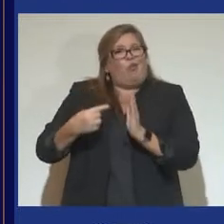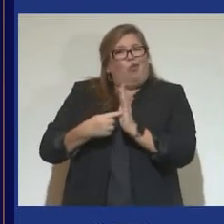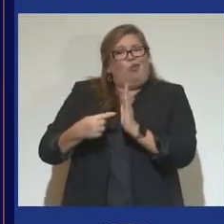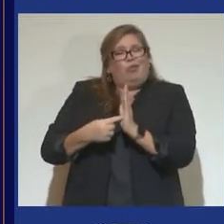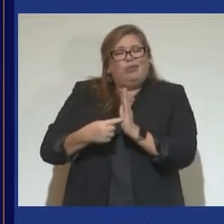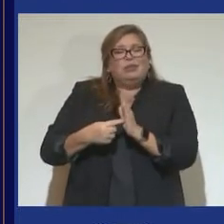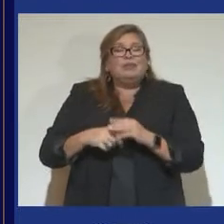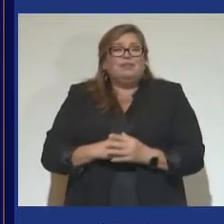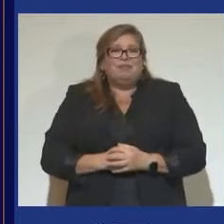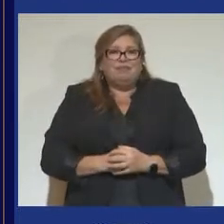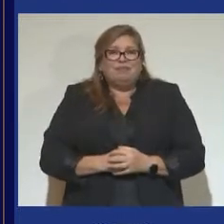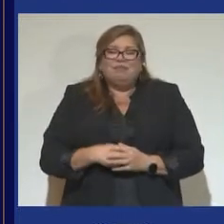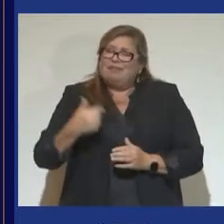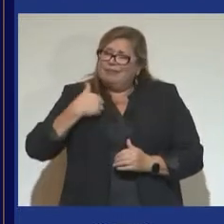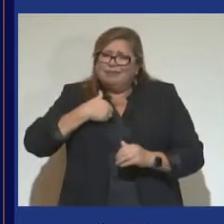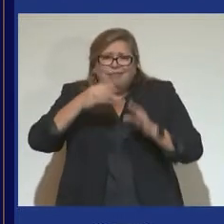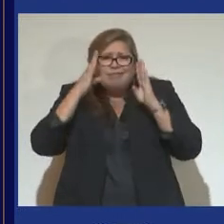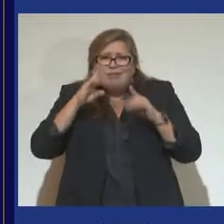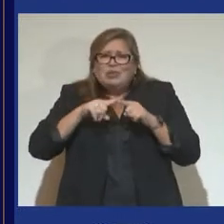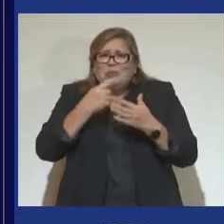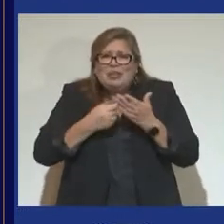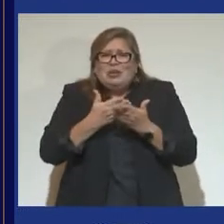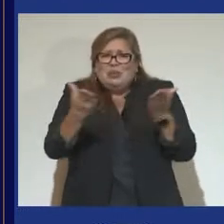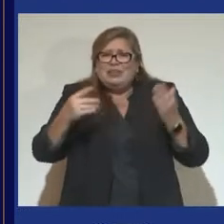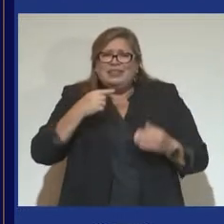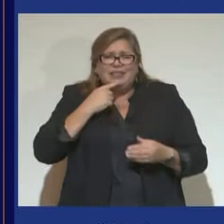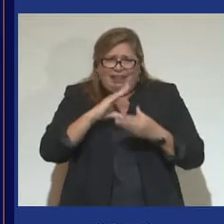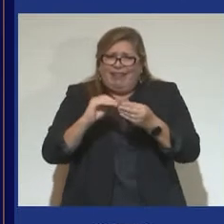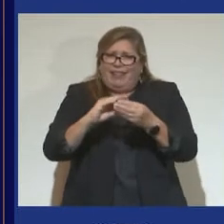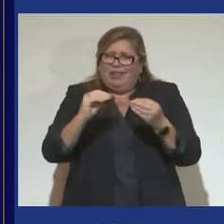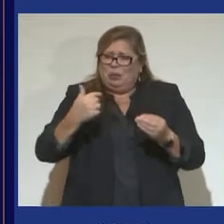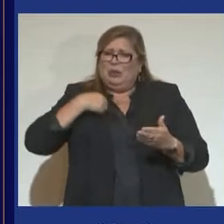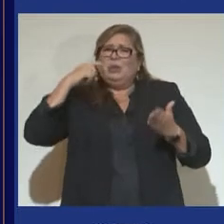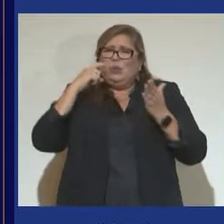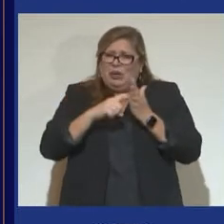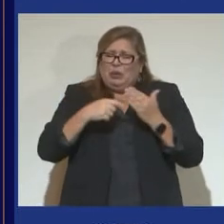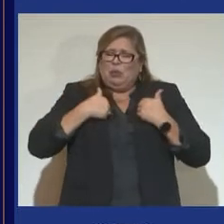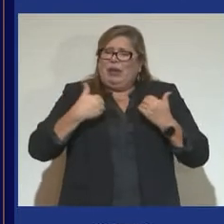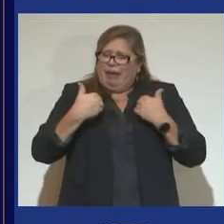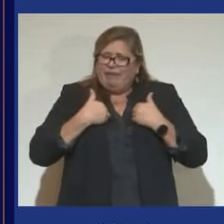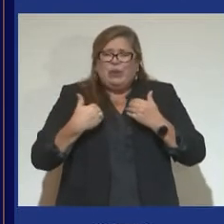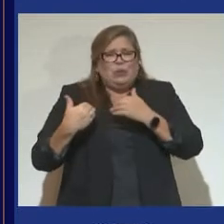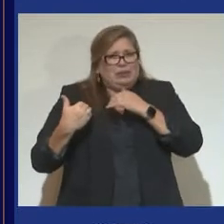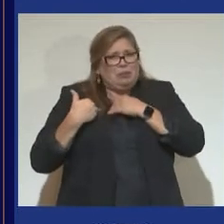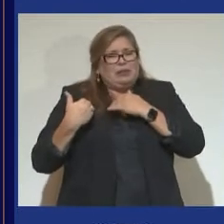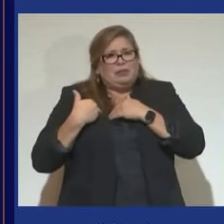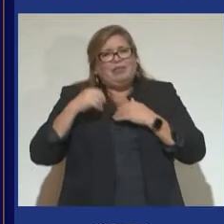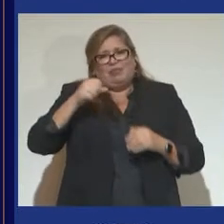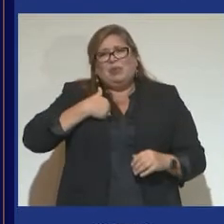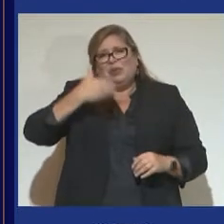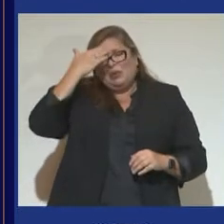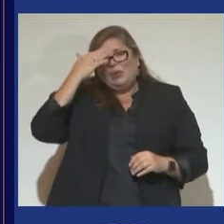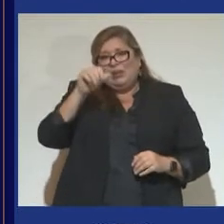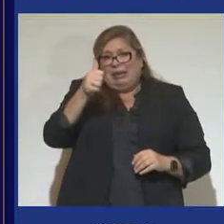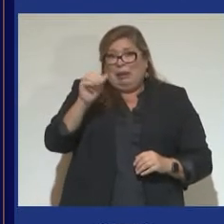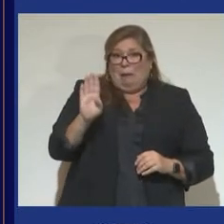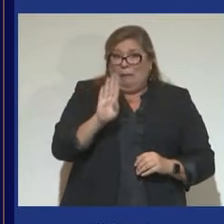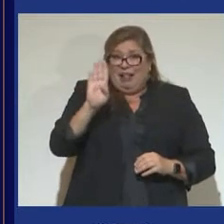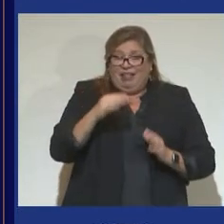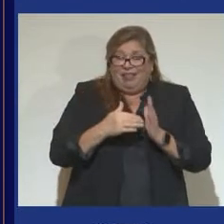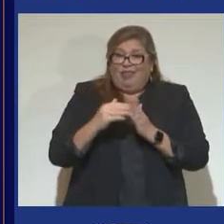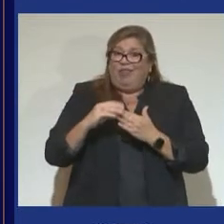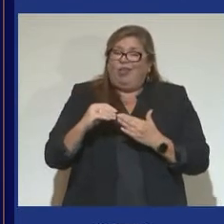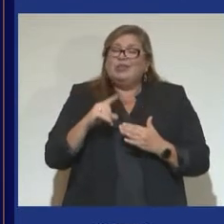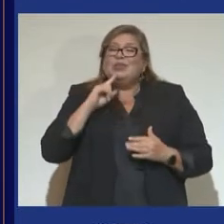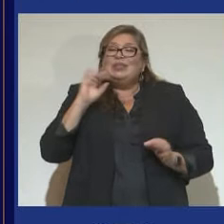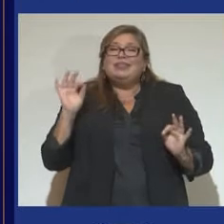obligaciones futuras y sabemos reconocemos nuestra responsabilidad y si sabemos que 10 mil millones de dólares